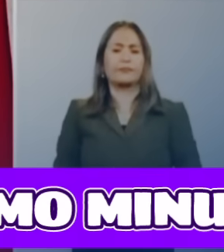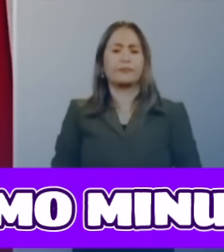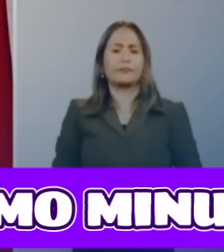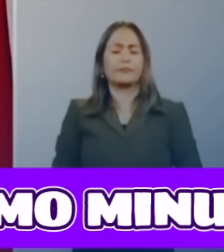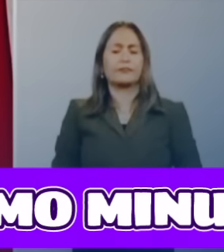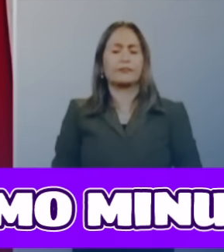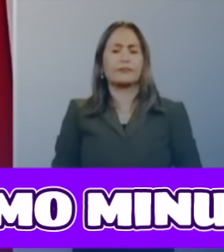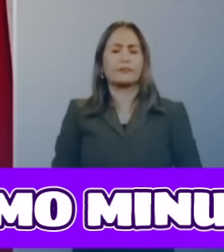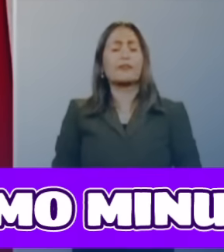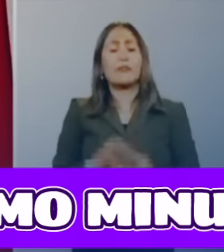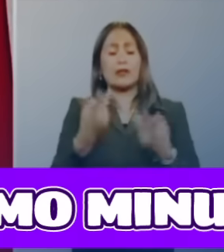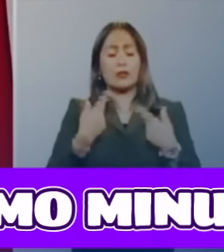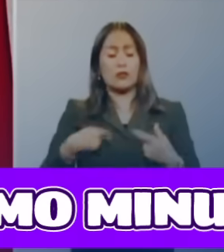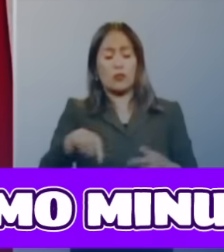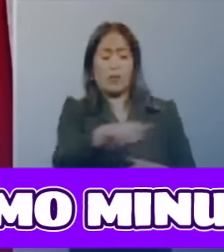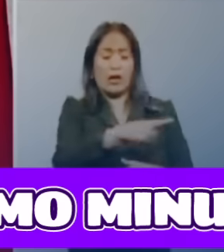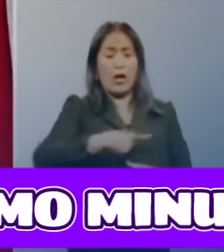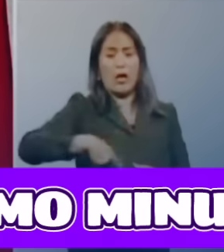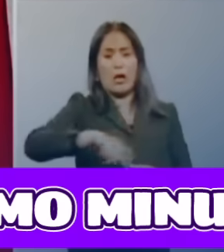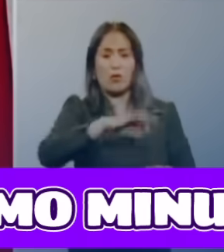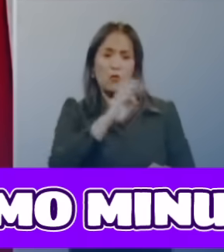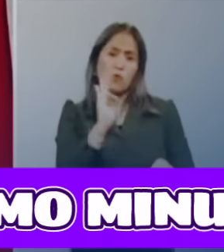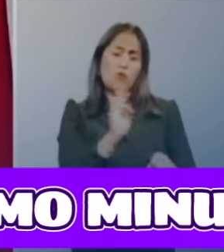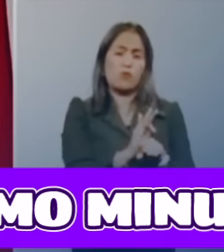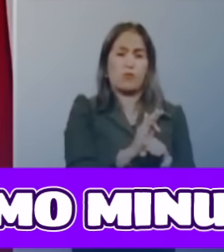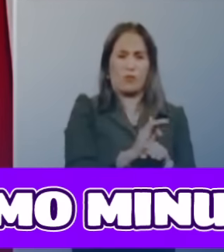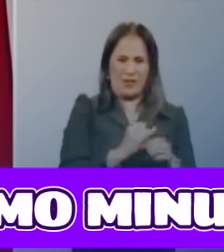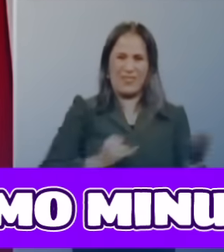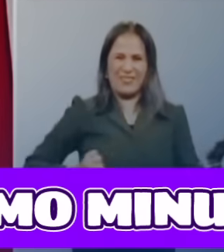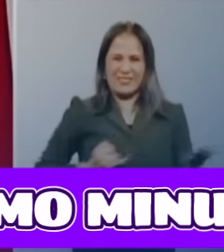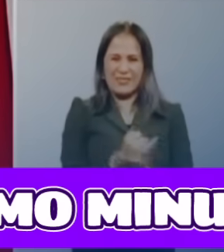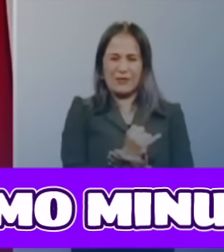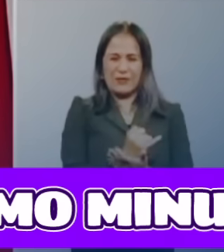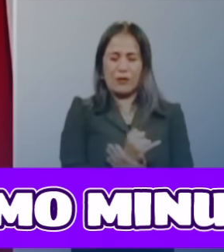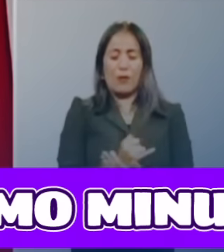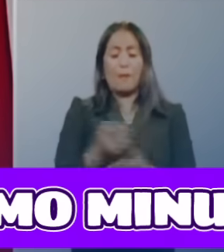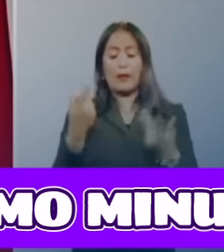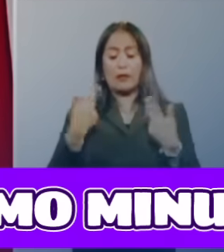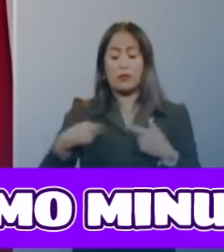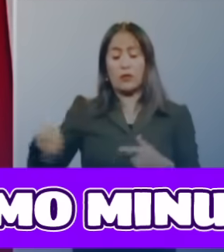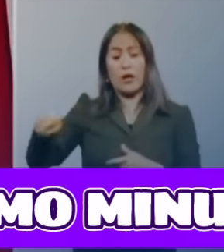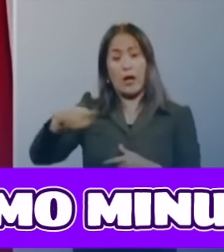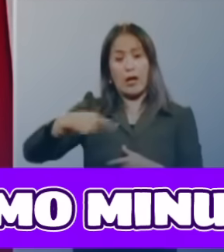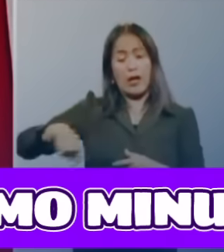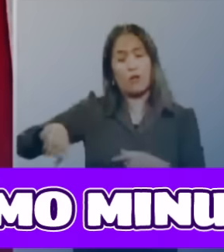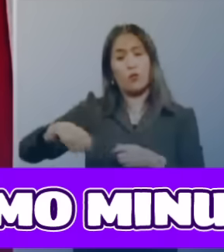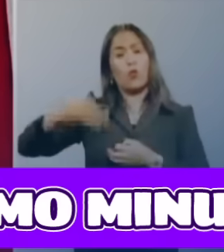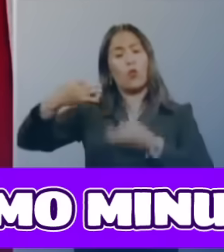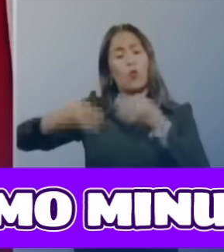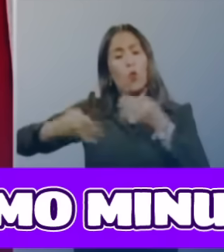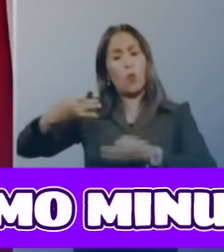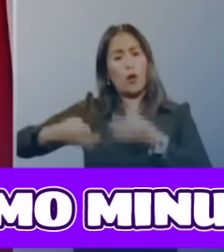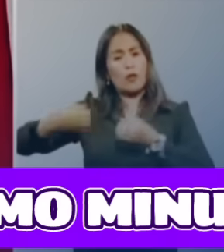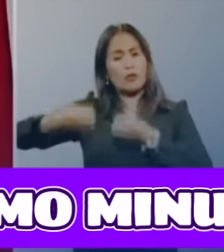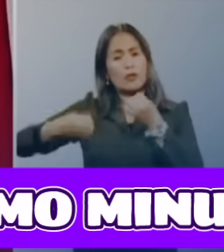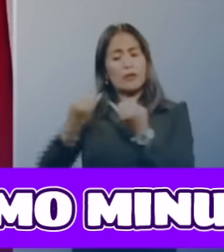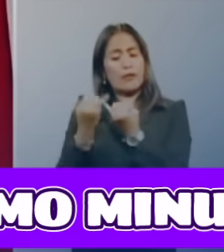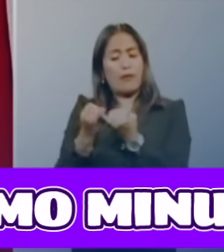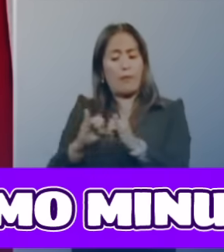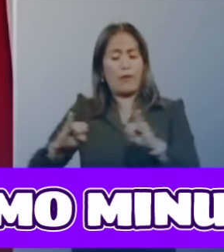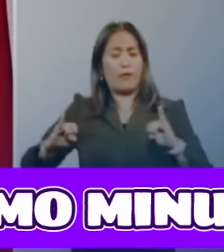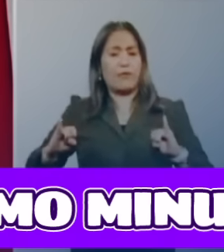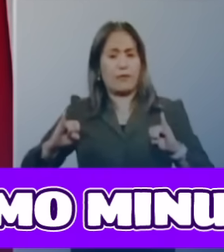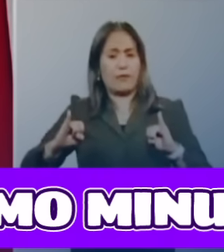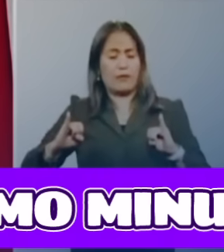para los justiciables que los jueces sean independientes en el ejercicio de sus